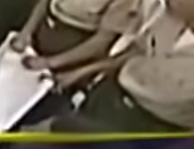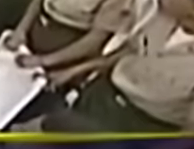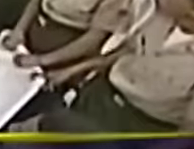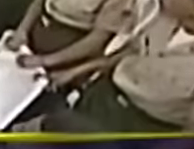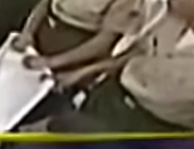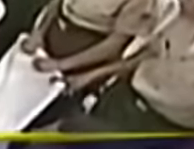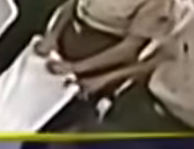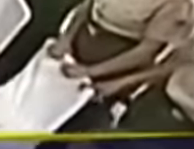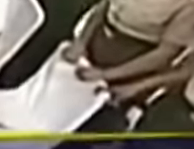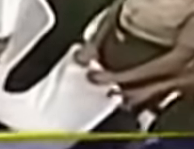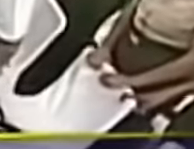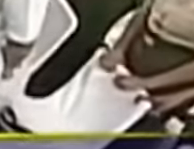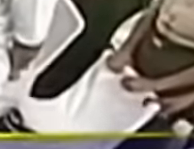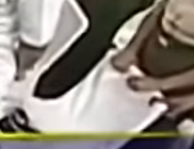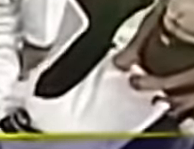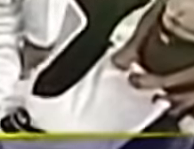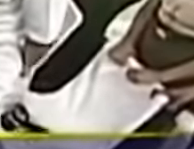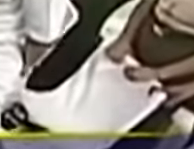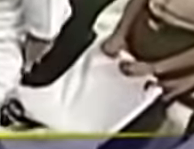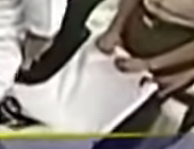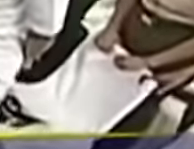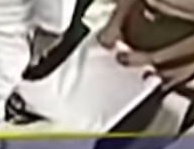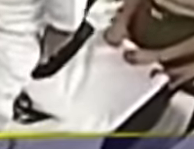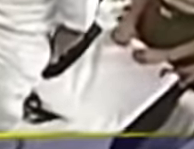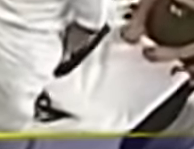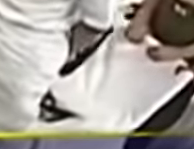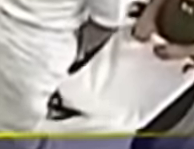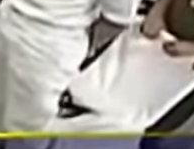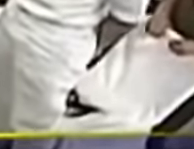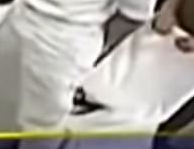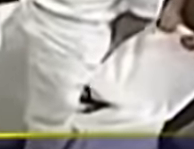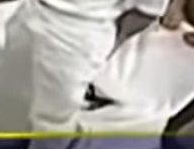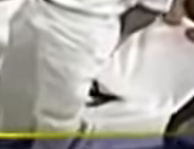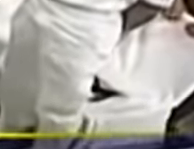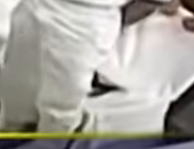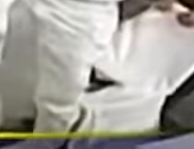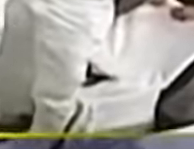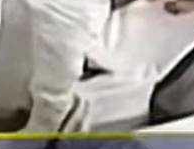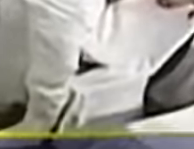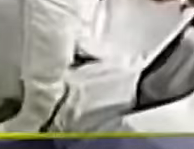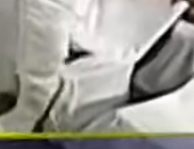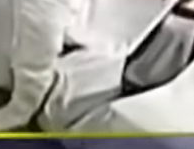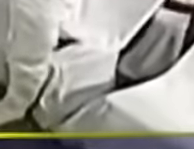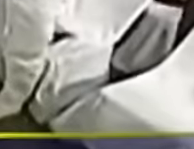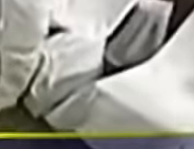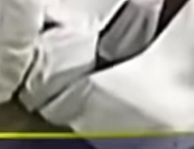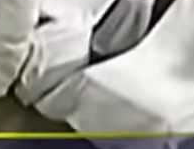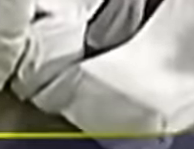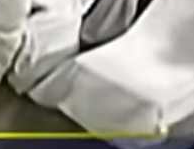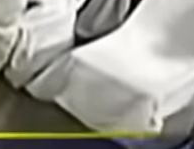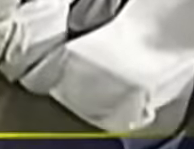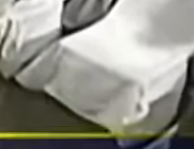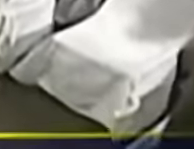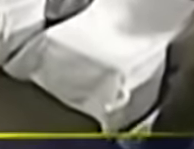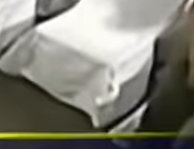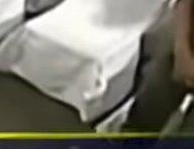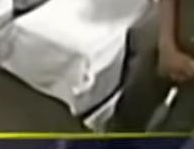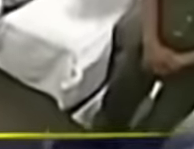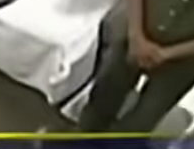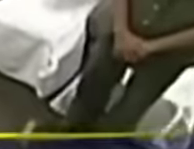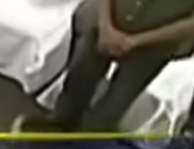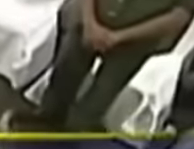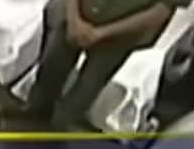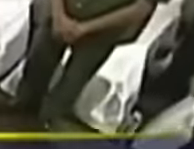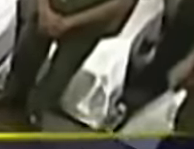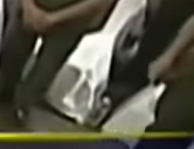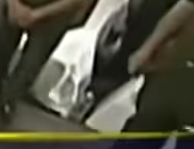a Hugo Chávez aclamaba comandante. Su legado está en mi mente plasmada, para así seguir luchando con tesón para un mañana.